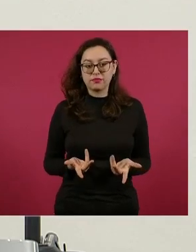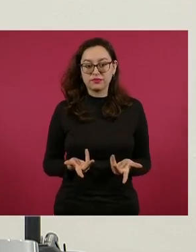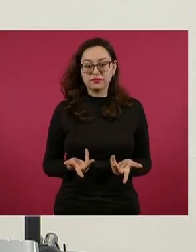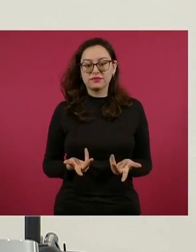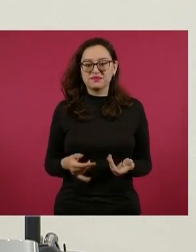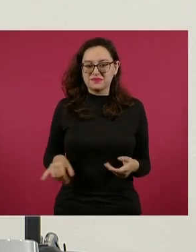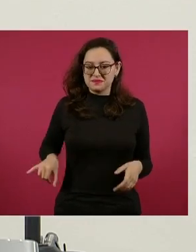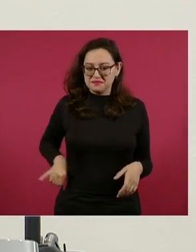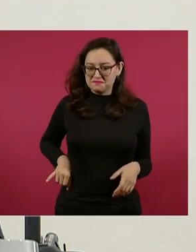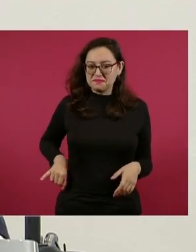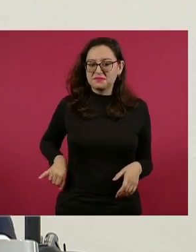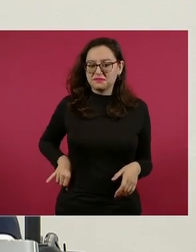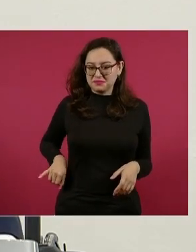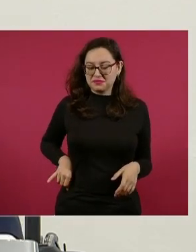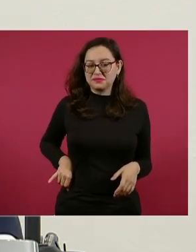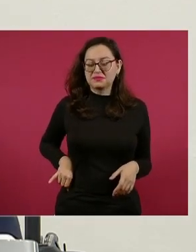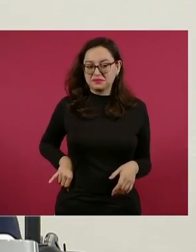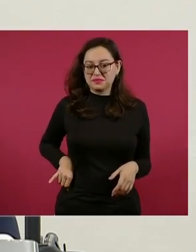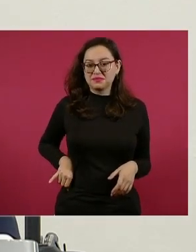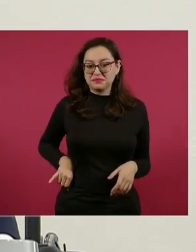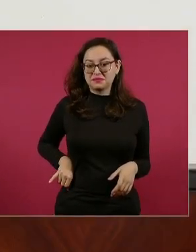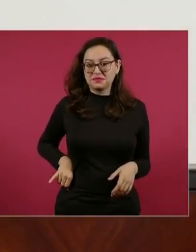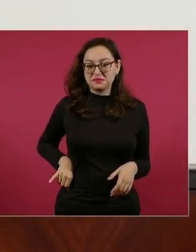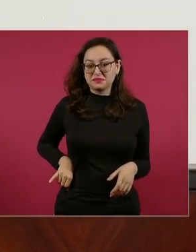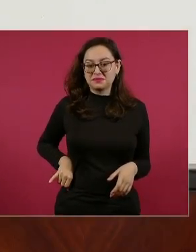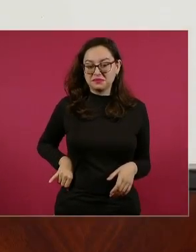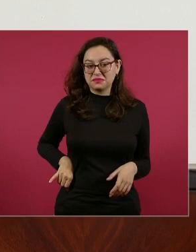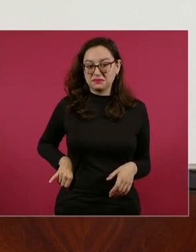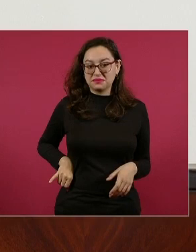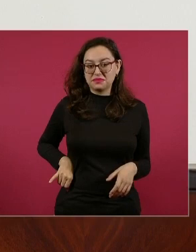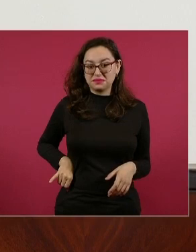es interesante que él